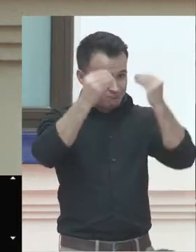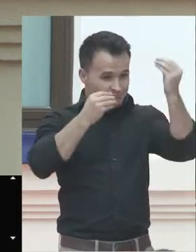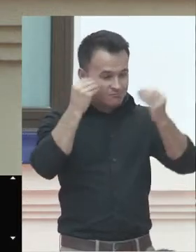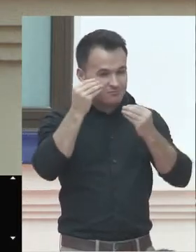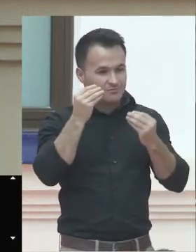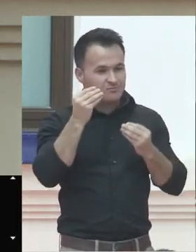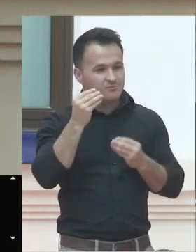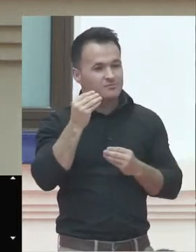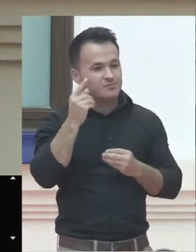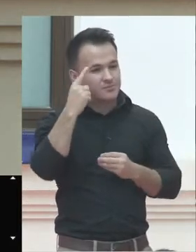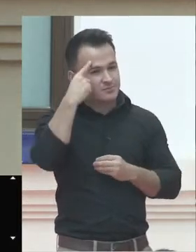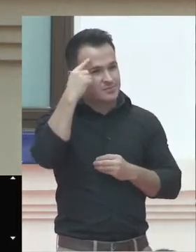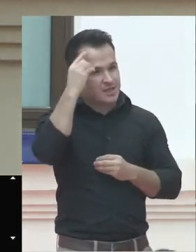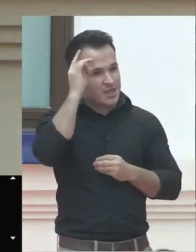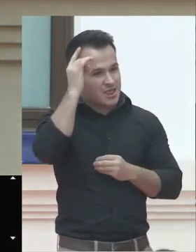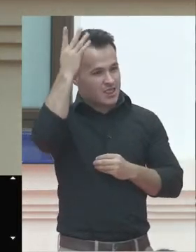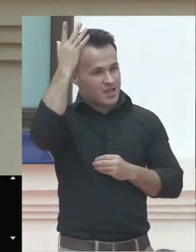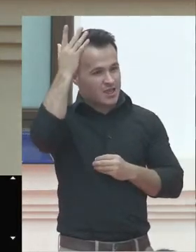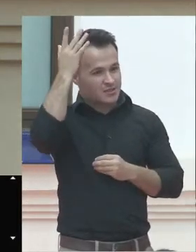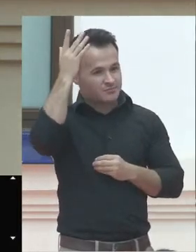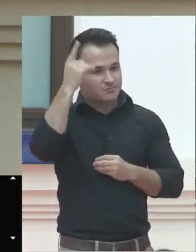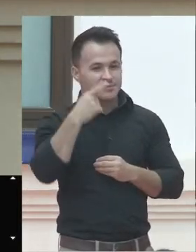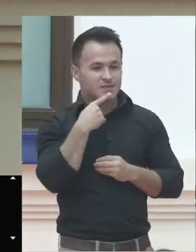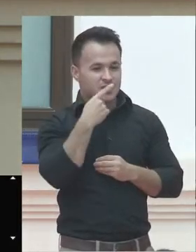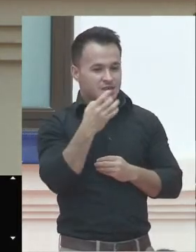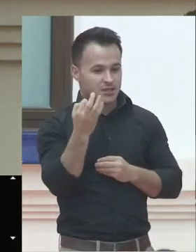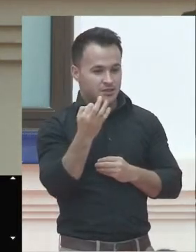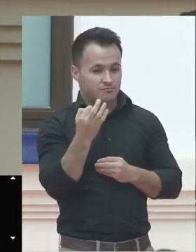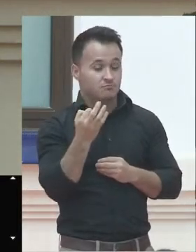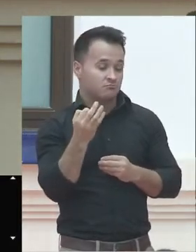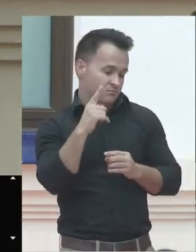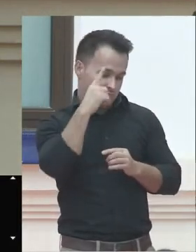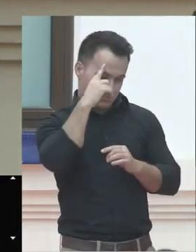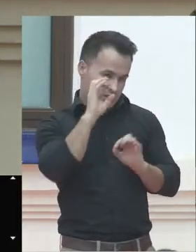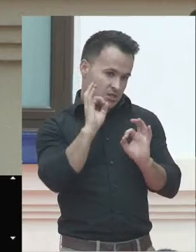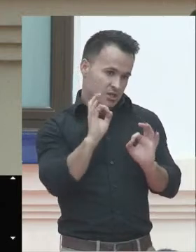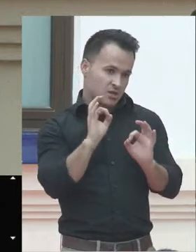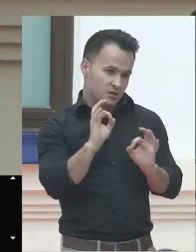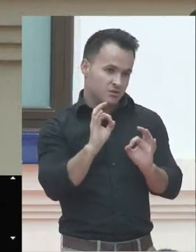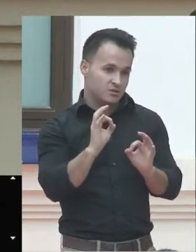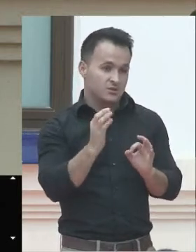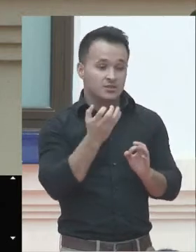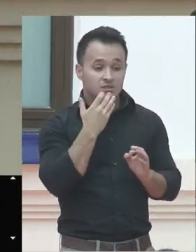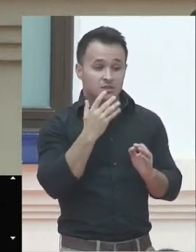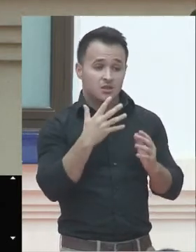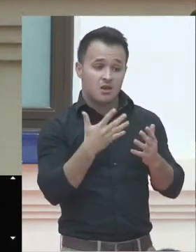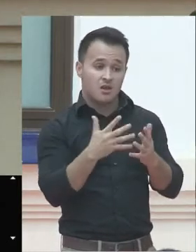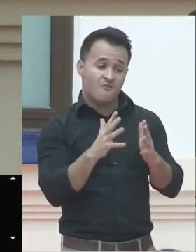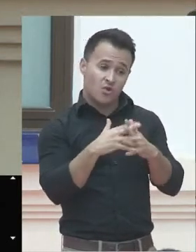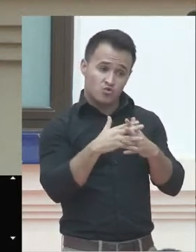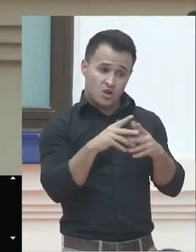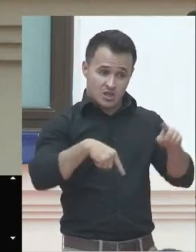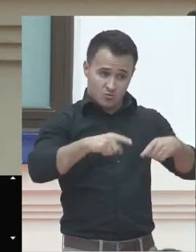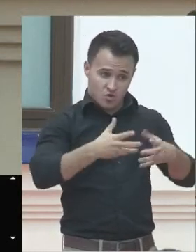tenía en la cabeza lo que quería decir. Evidentemente, cuando hablamos de grandes infraestructuras de transporte,